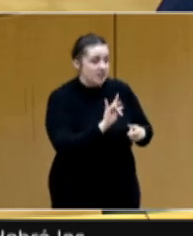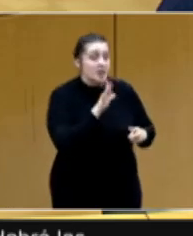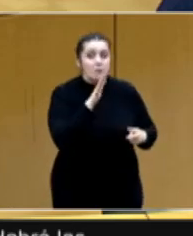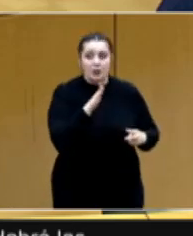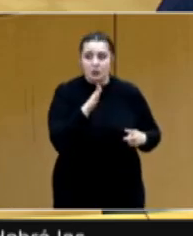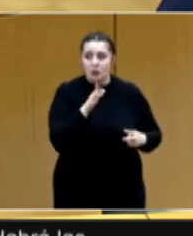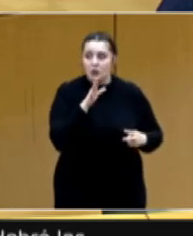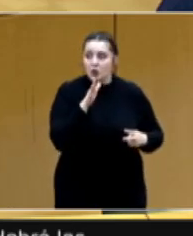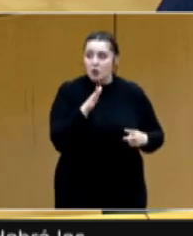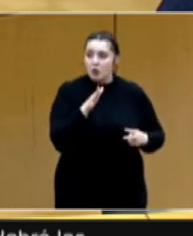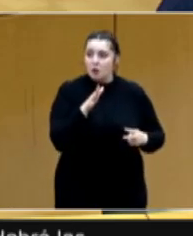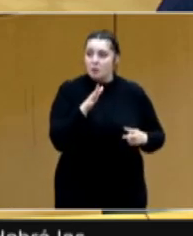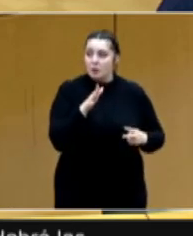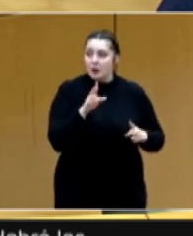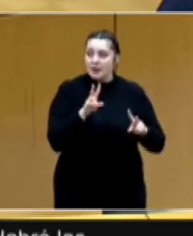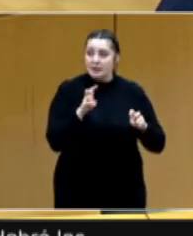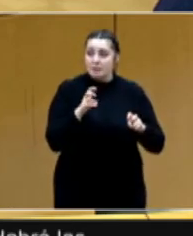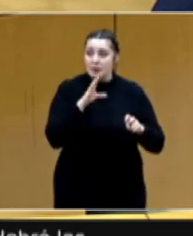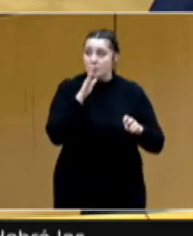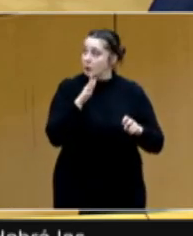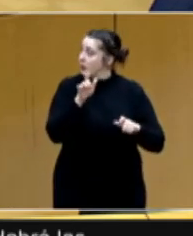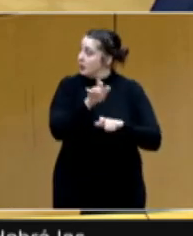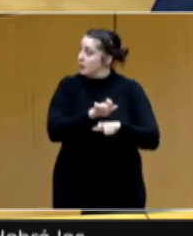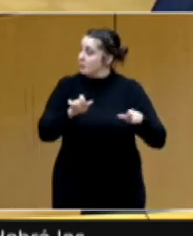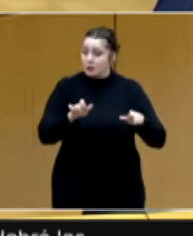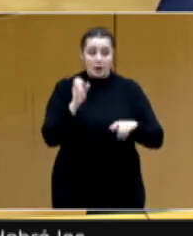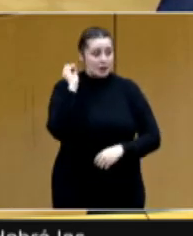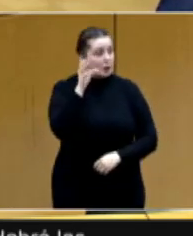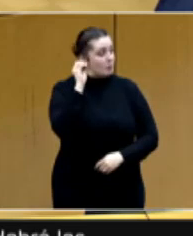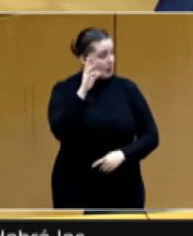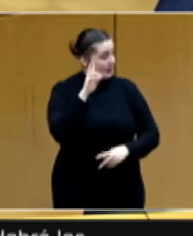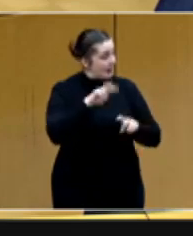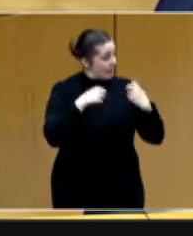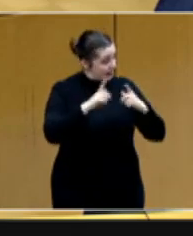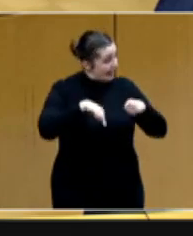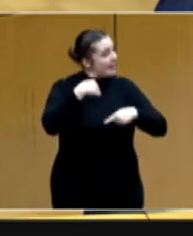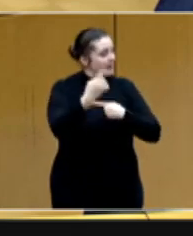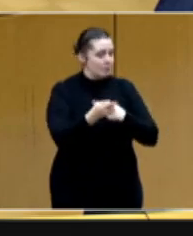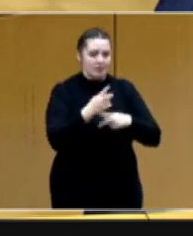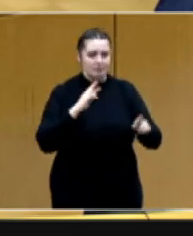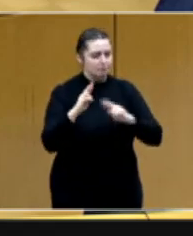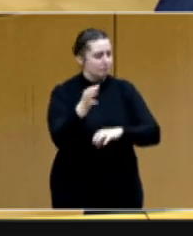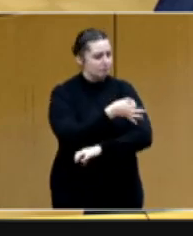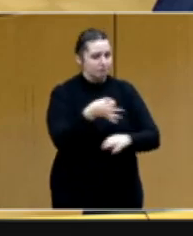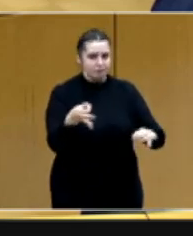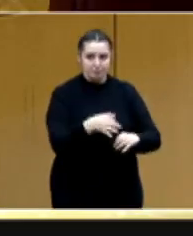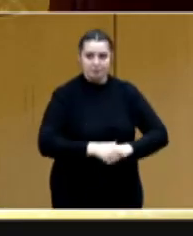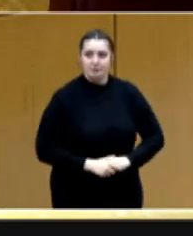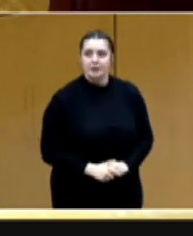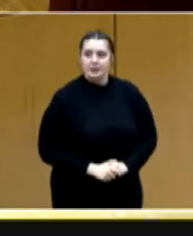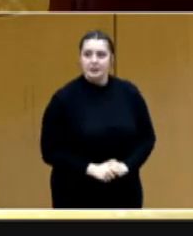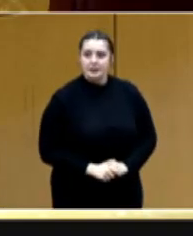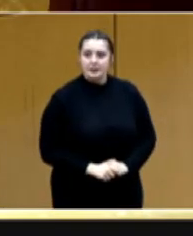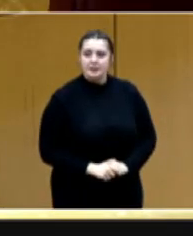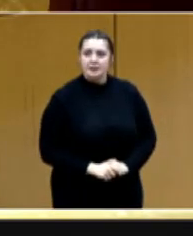eso le digo por lo por el conocimiento que tengo de las personas que son ponentes estoy seguro le van a poder dar una respuesta satisfactoria a su pregunta